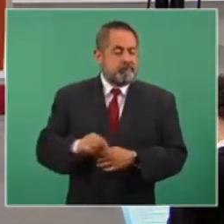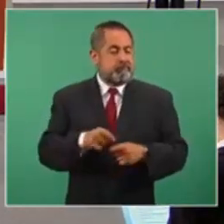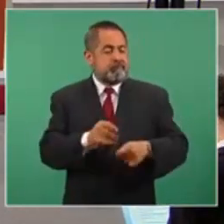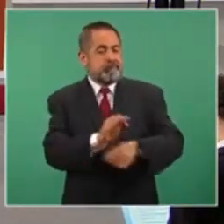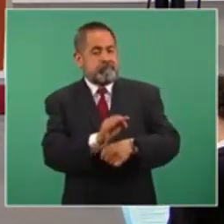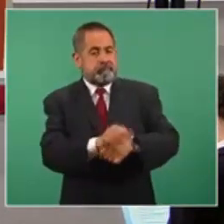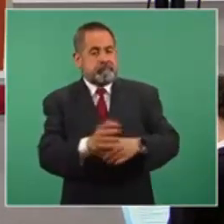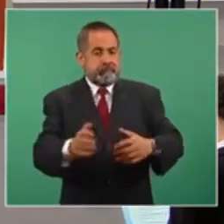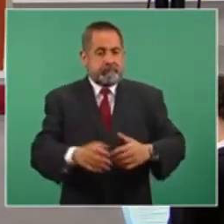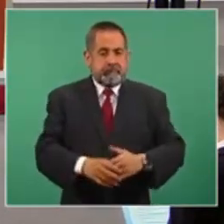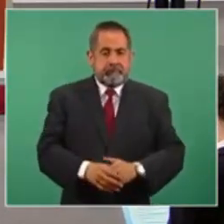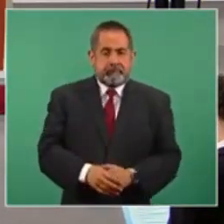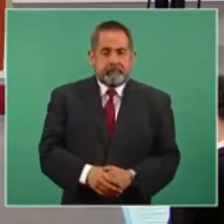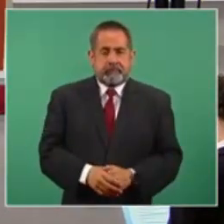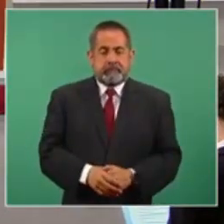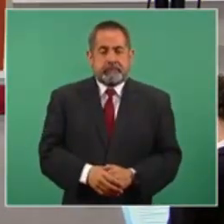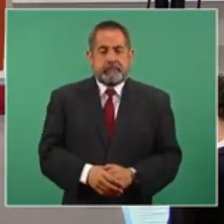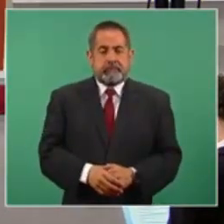¿Falta uno?